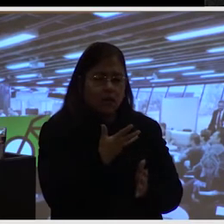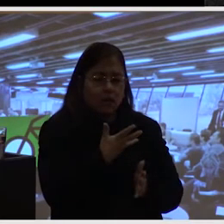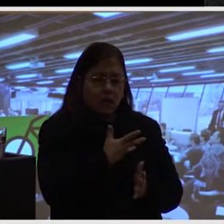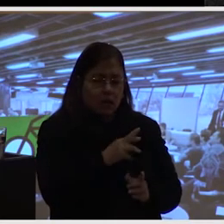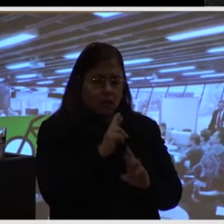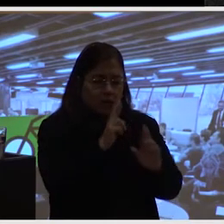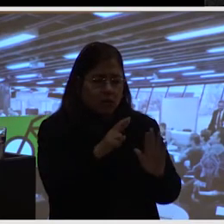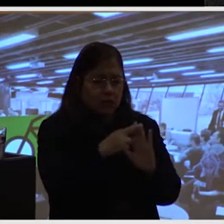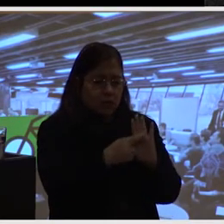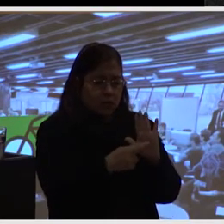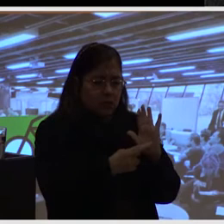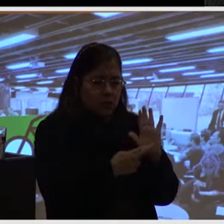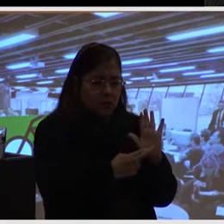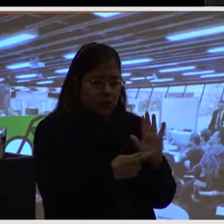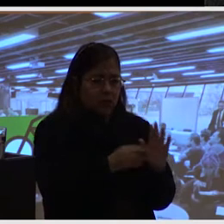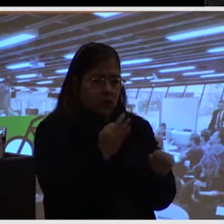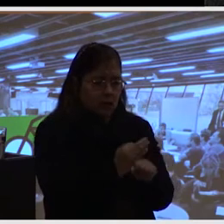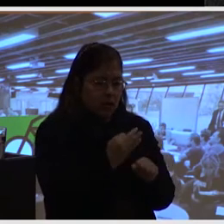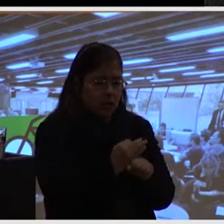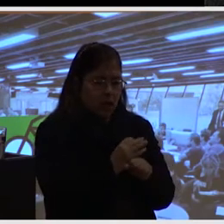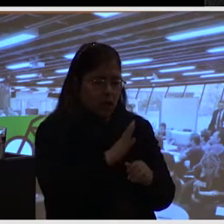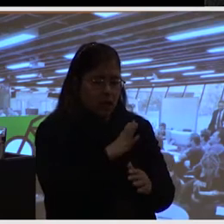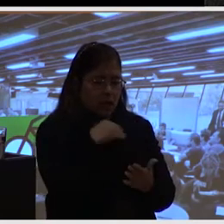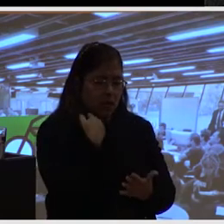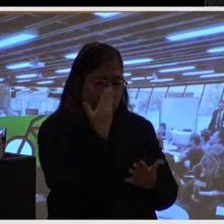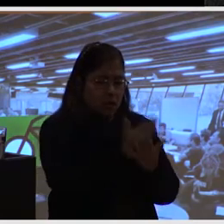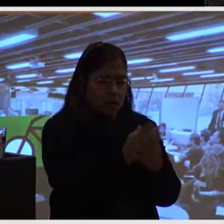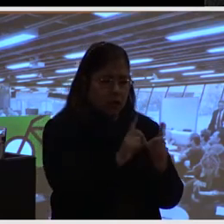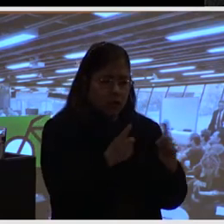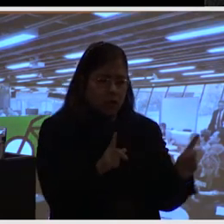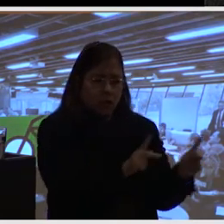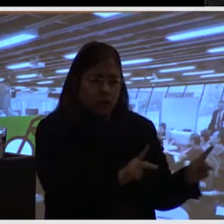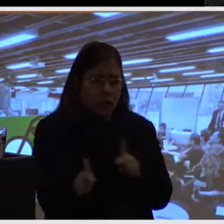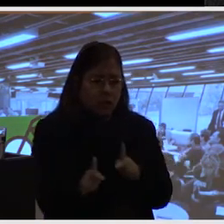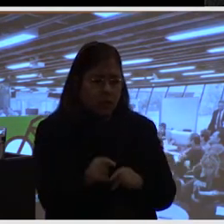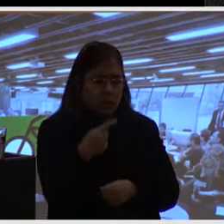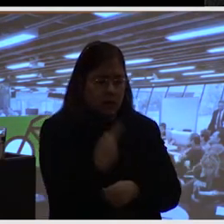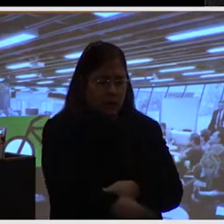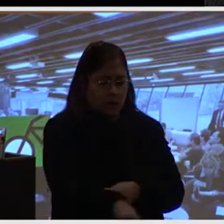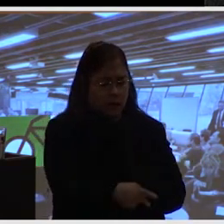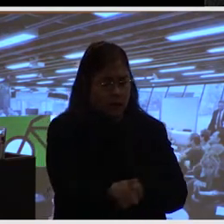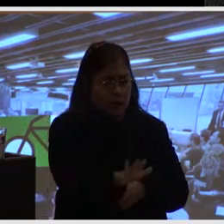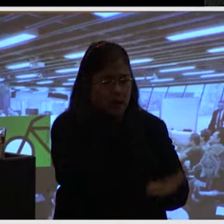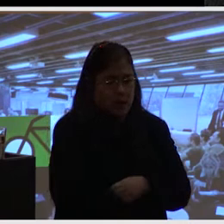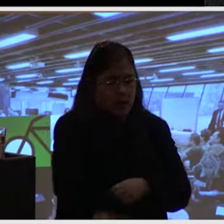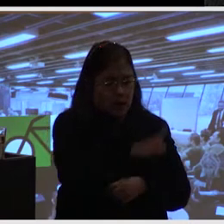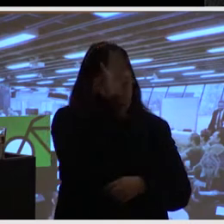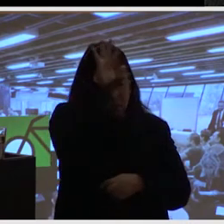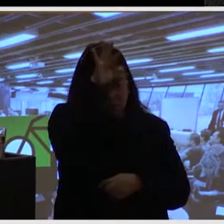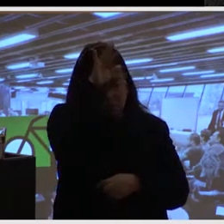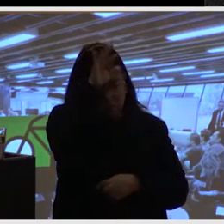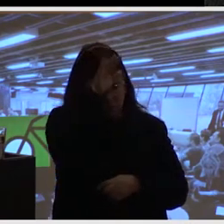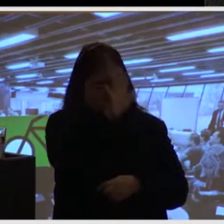actualmente participamos en el desarrollo del plan para el área metropolitana del plan